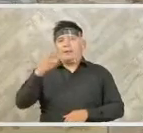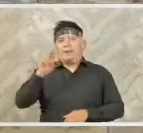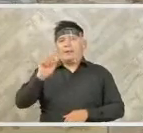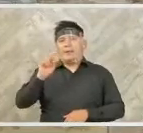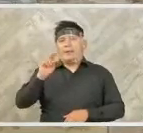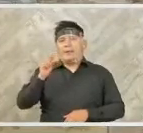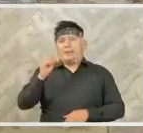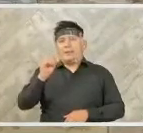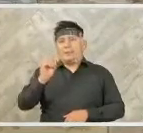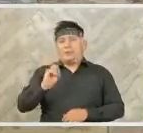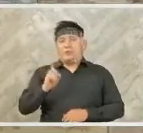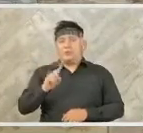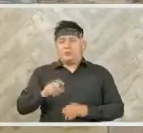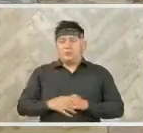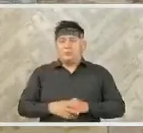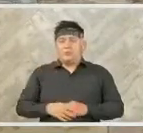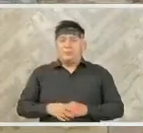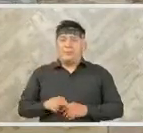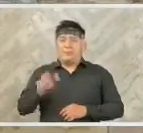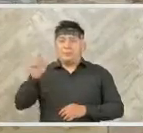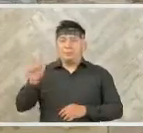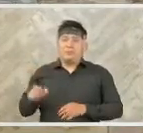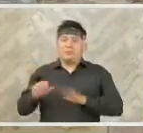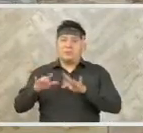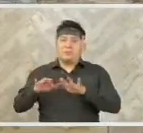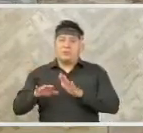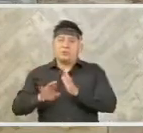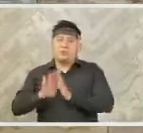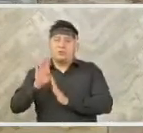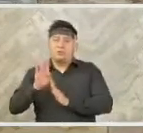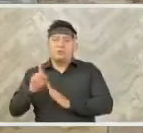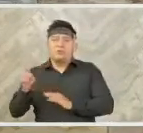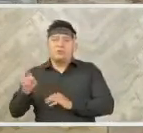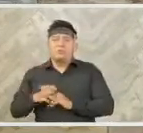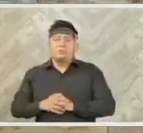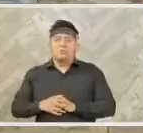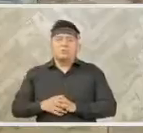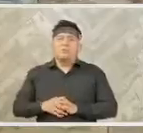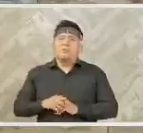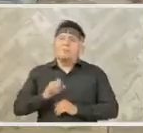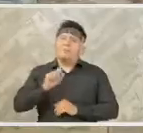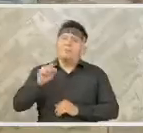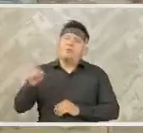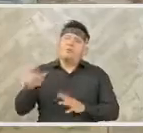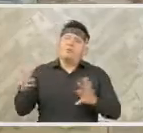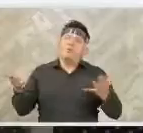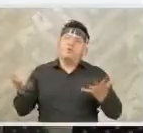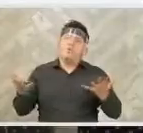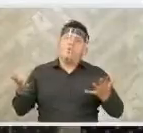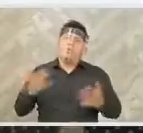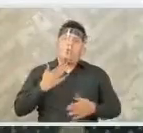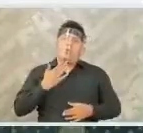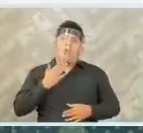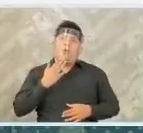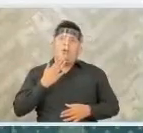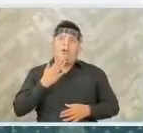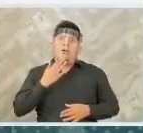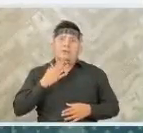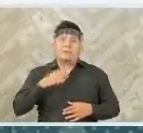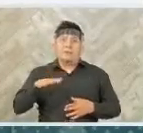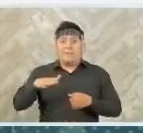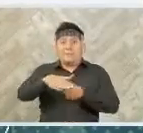va para el secretario de Desarrollo Social, Sergio Maldonado. ¿Cuándo van a poner un mercado campesino en La